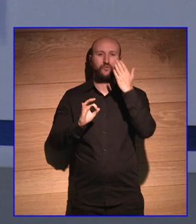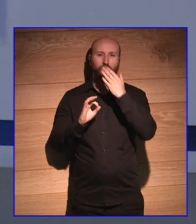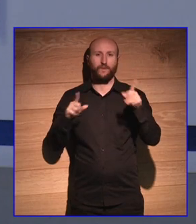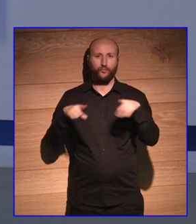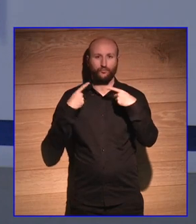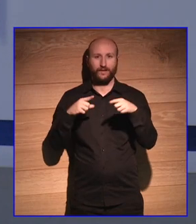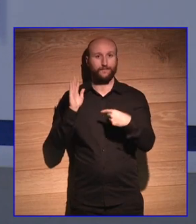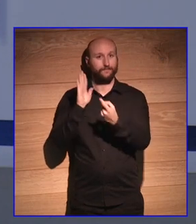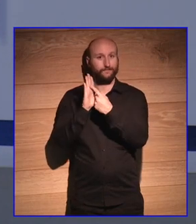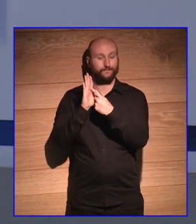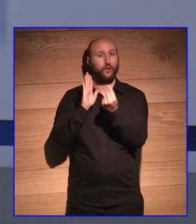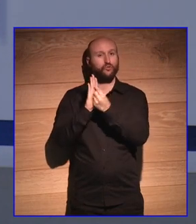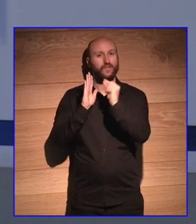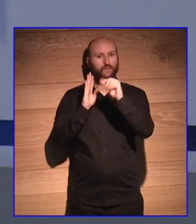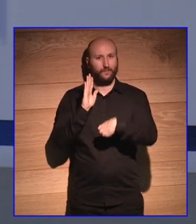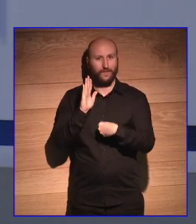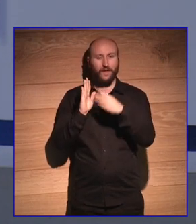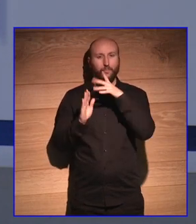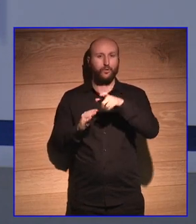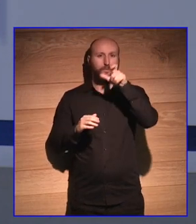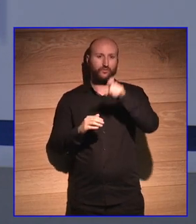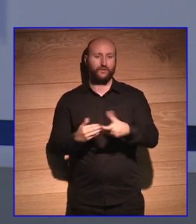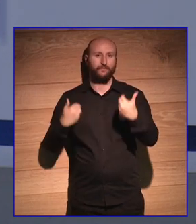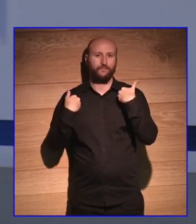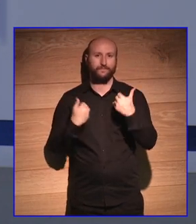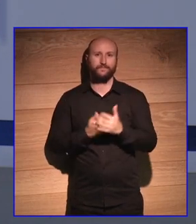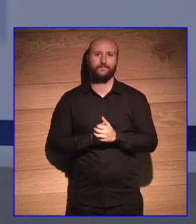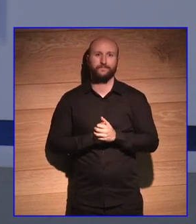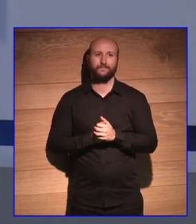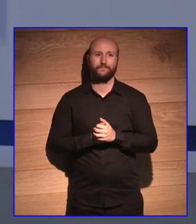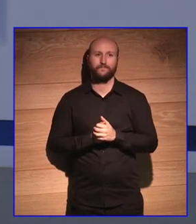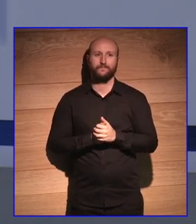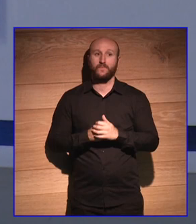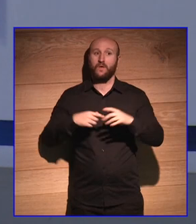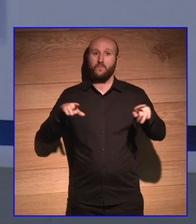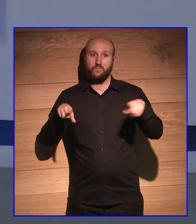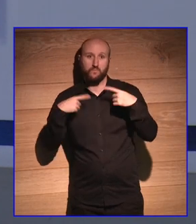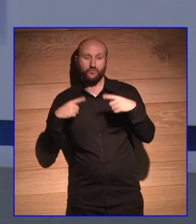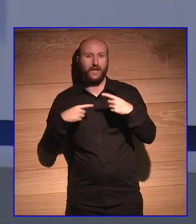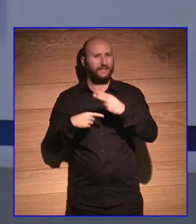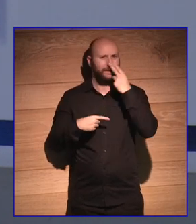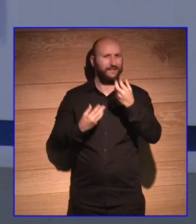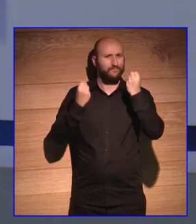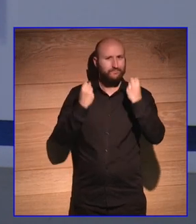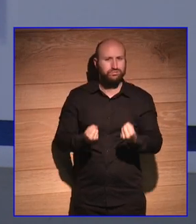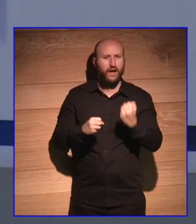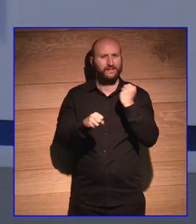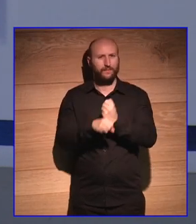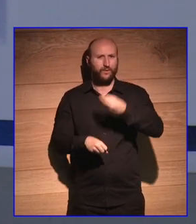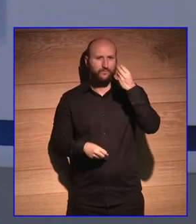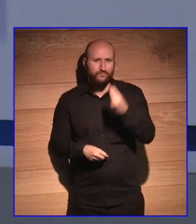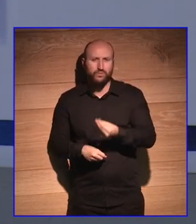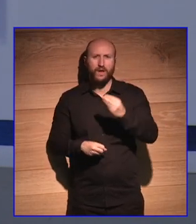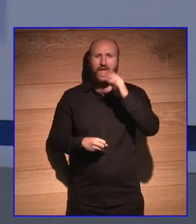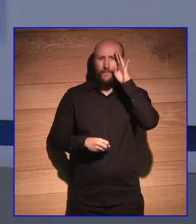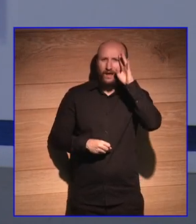se reflejan las notas firmadas por boulanger y educa muy música muy interesada ha realizado un gran trabajo lleno de imaginación